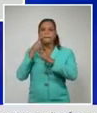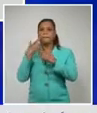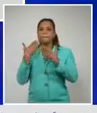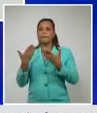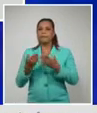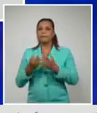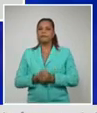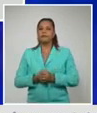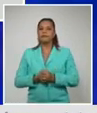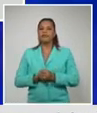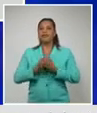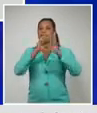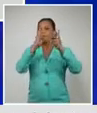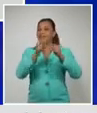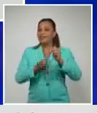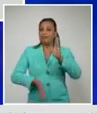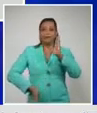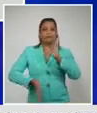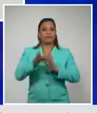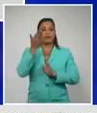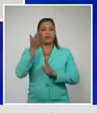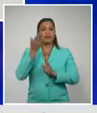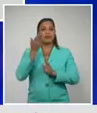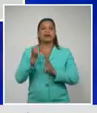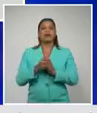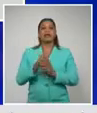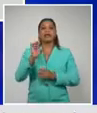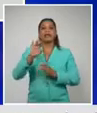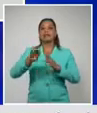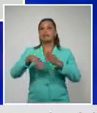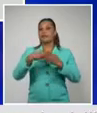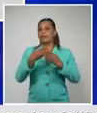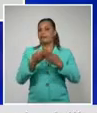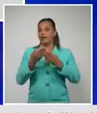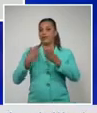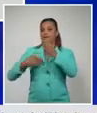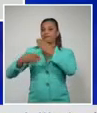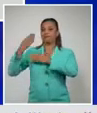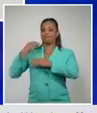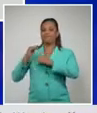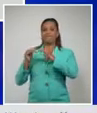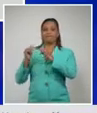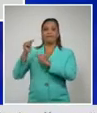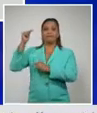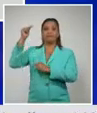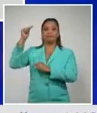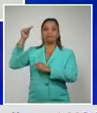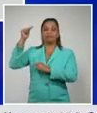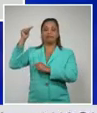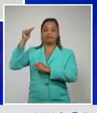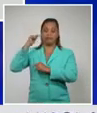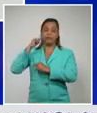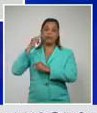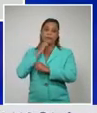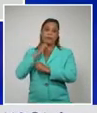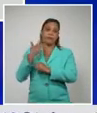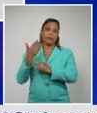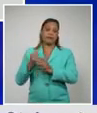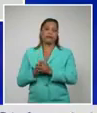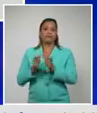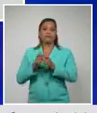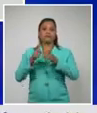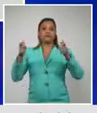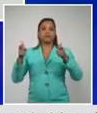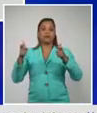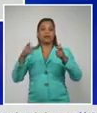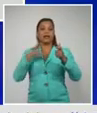es la cifra más elevada en los últimos 15 días y la más elevada de toda la pandemia. La que